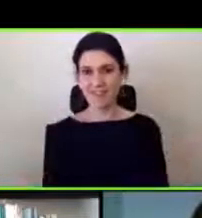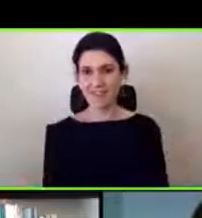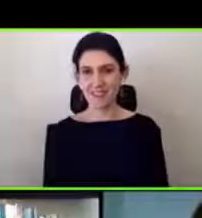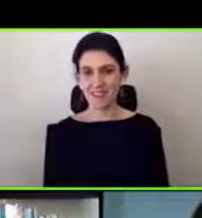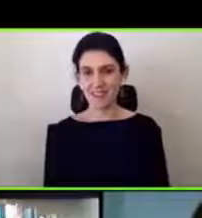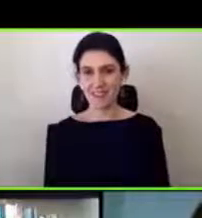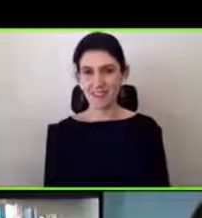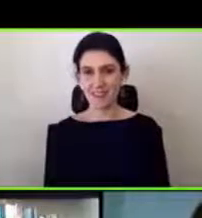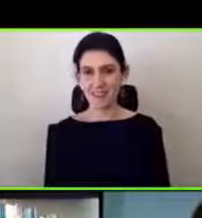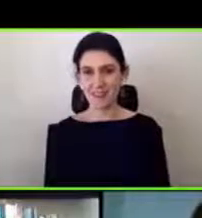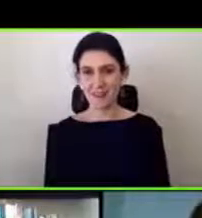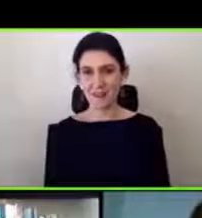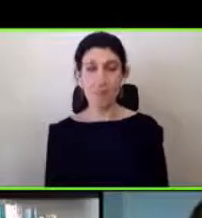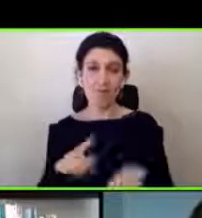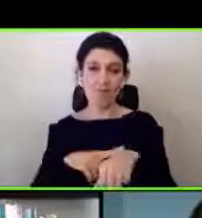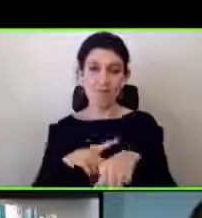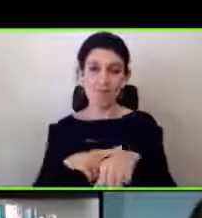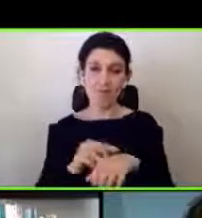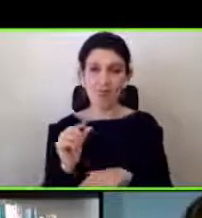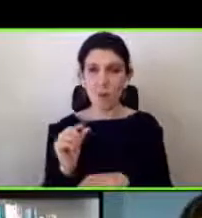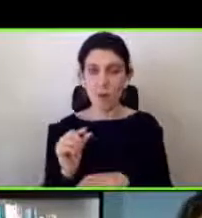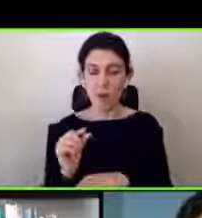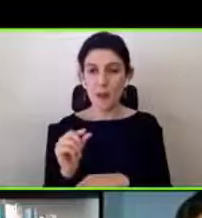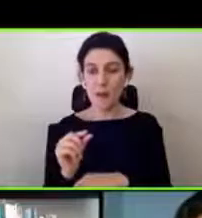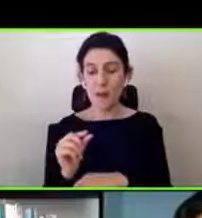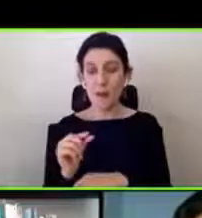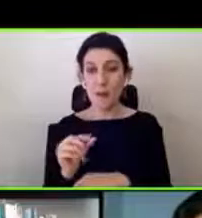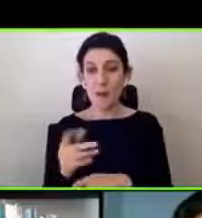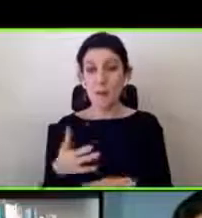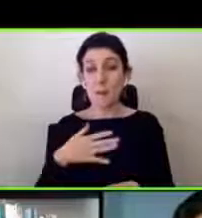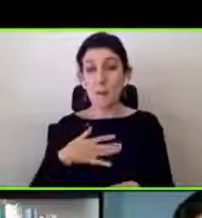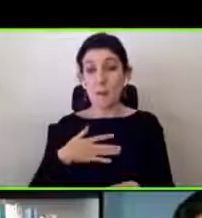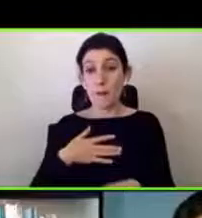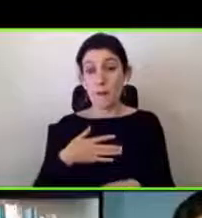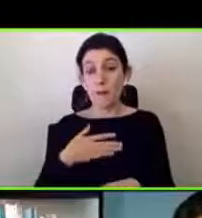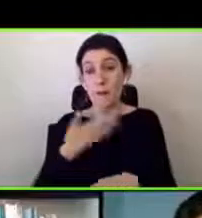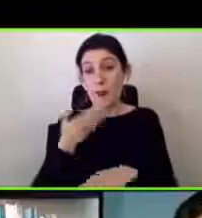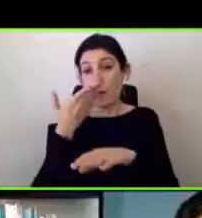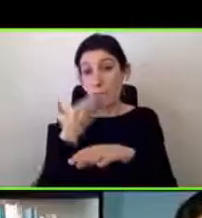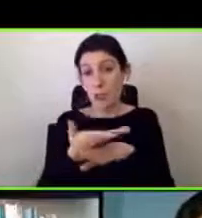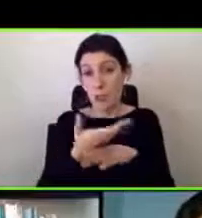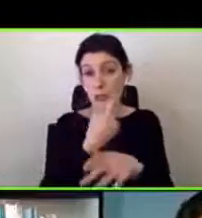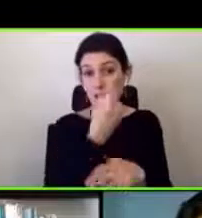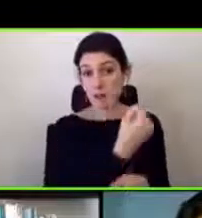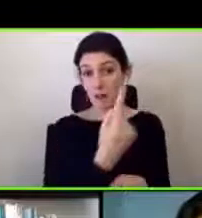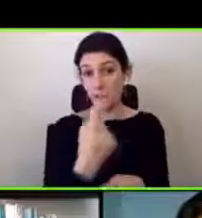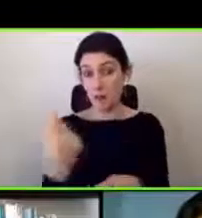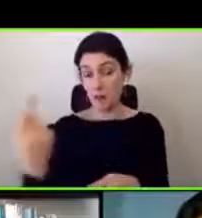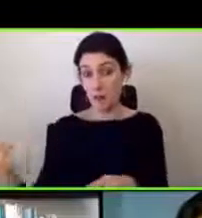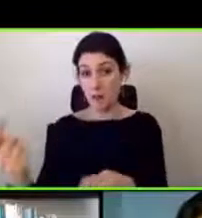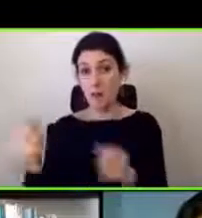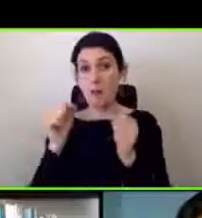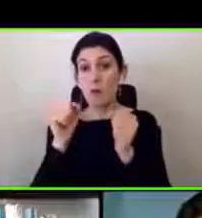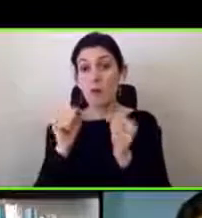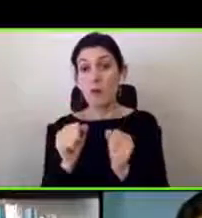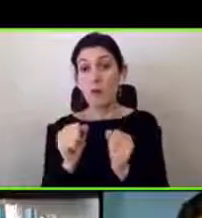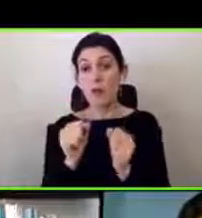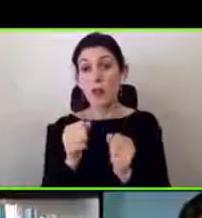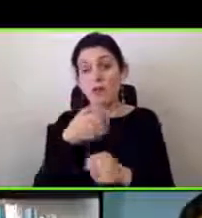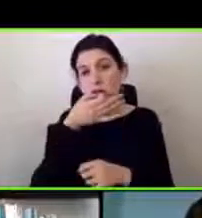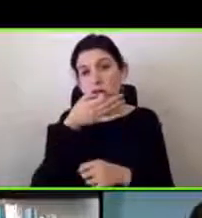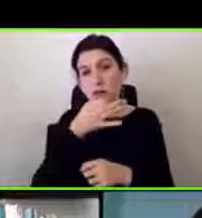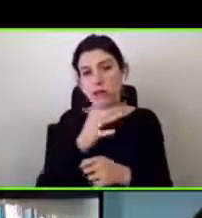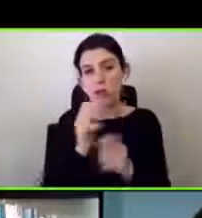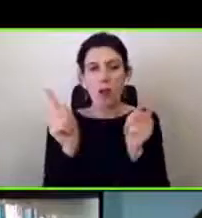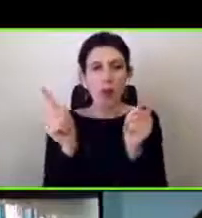bueno, no nos queda mucho más tiempo, y lo que me gustaría pedirles es que si cada uno de ustedes puede entregar un mensaje